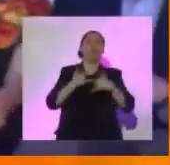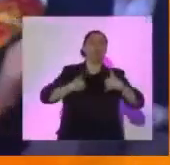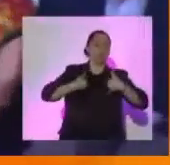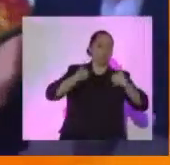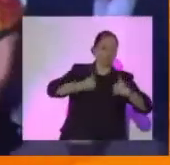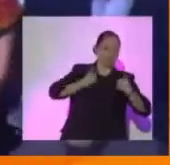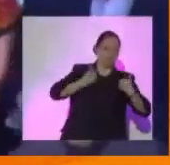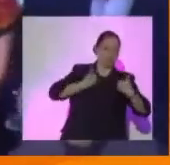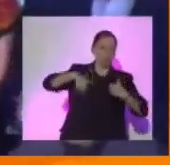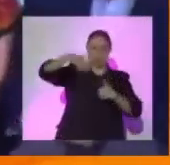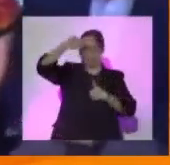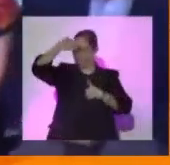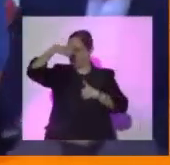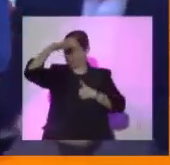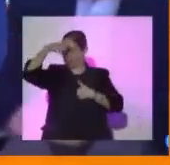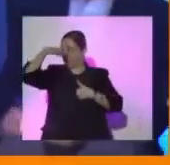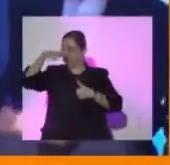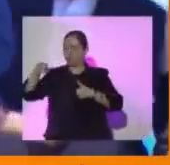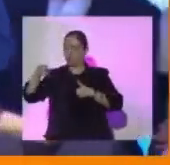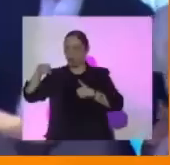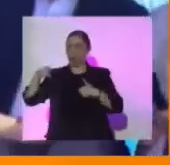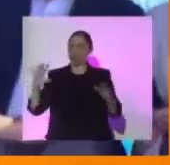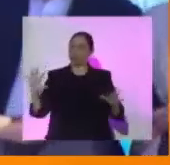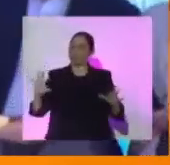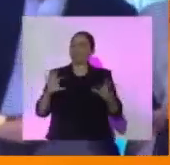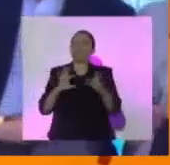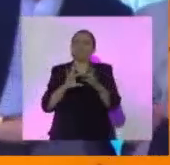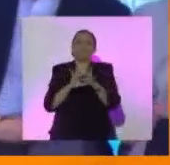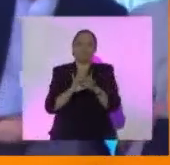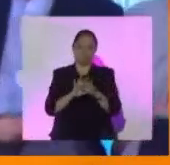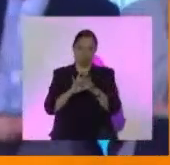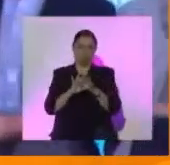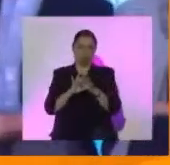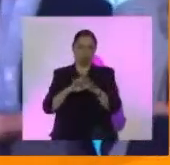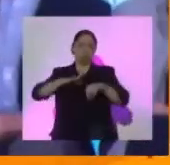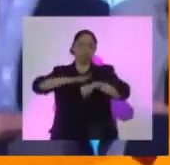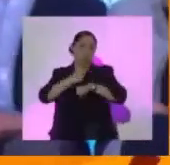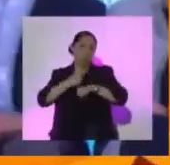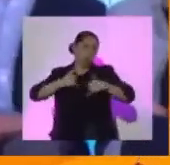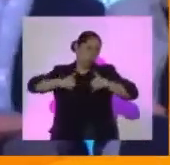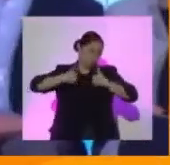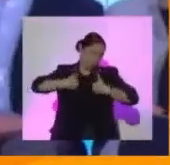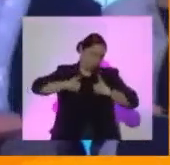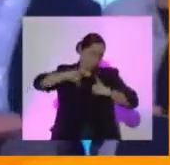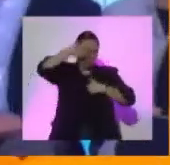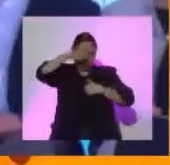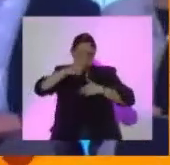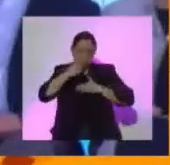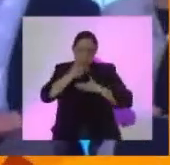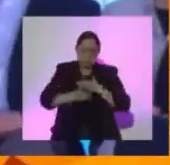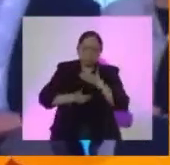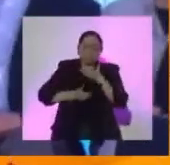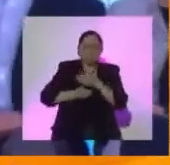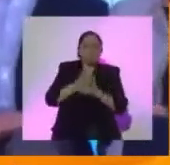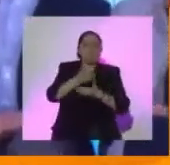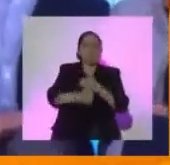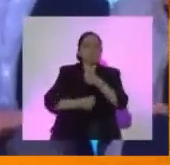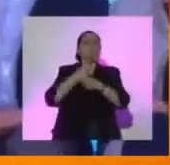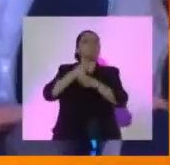parados Cuántos toos de los jóvenes que están dentro de las estructuras del ppri PRD o que forman hoy parte del equipo de